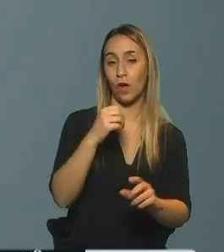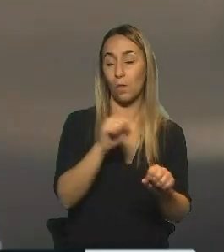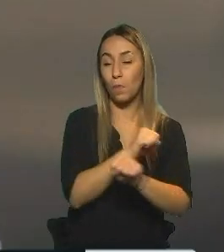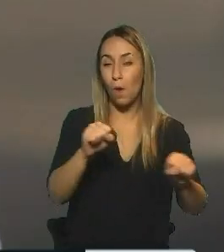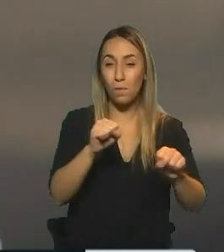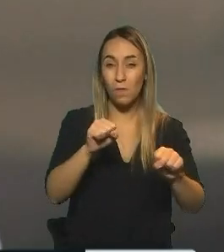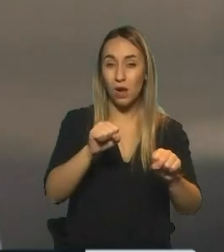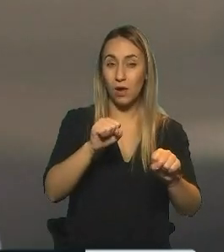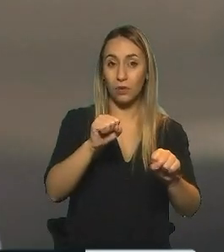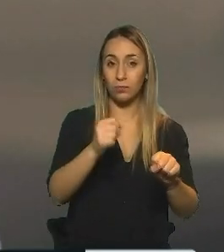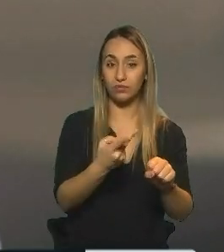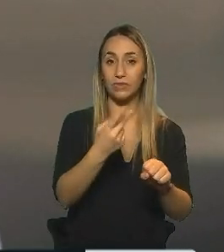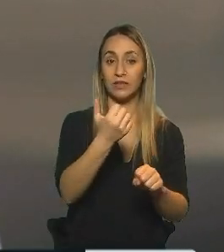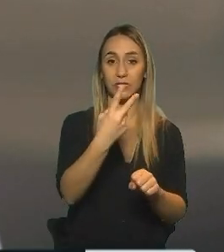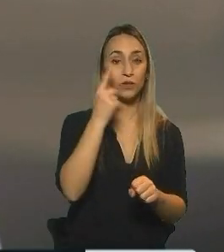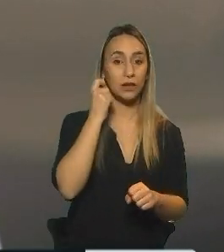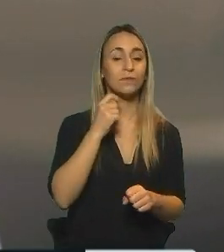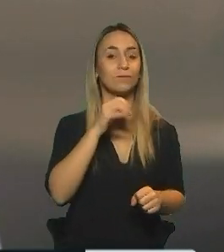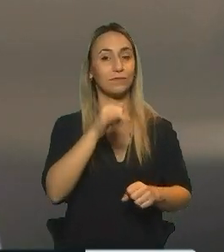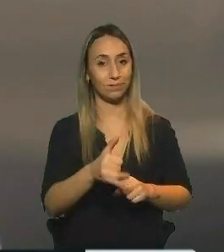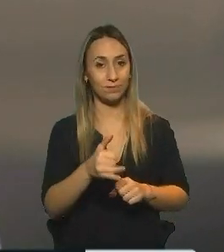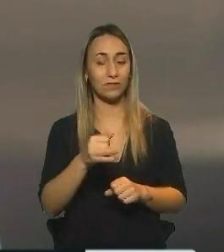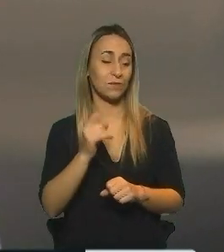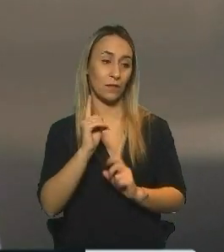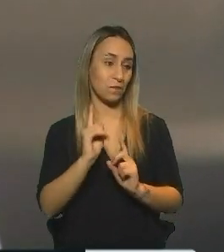atentado. Sí, éramos